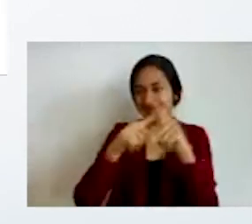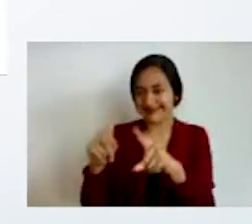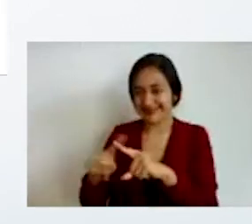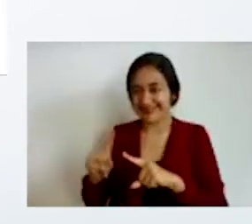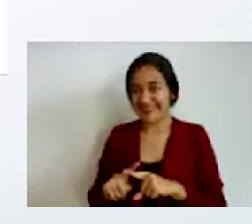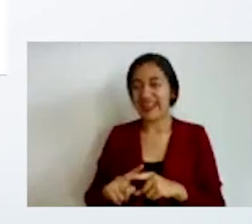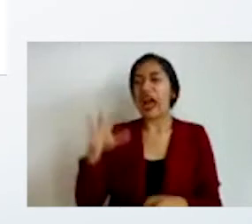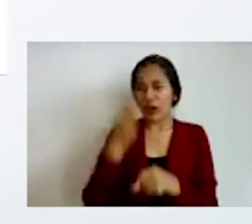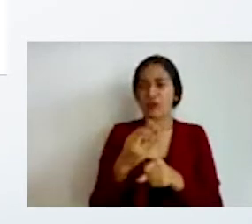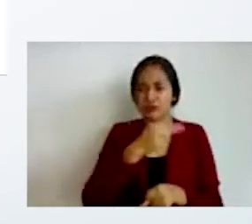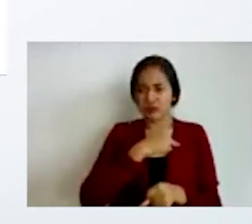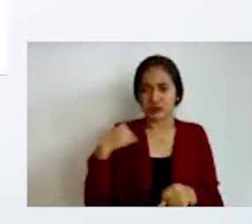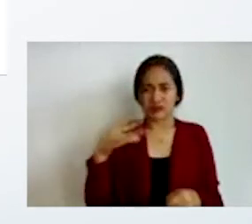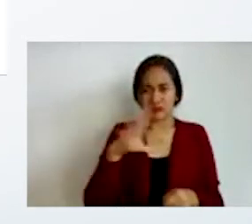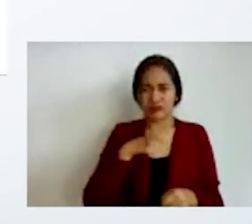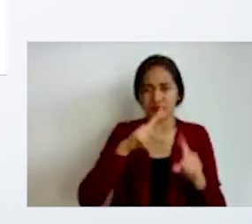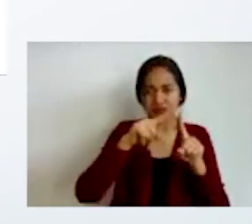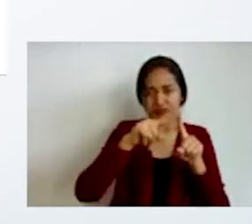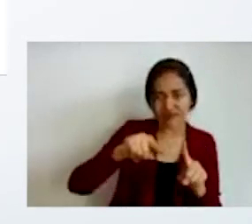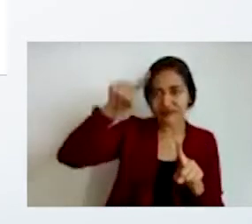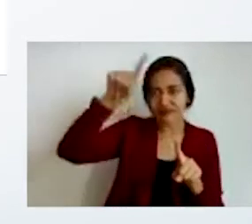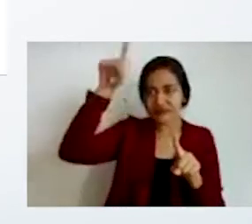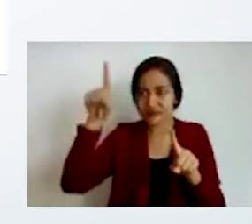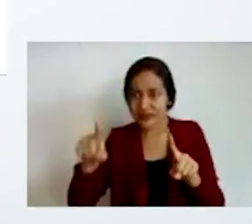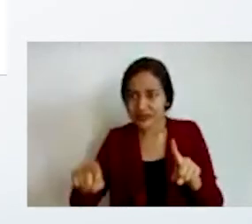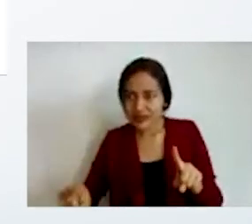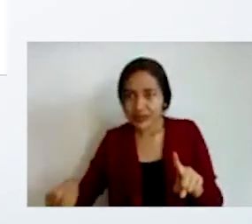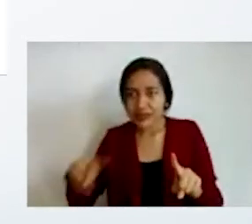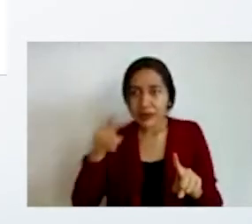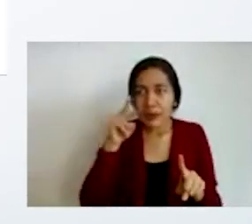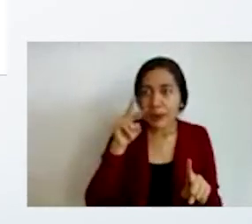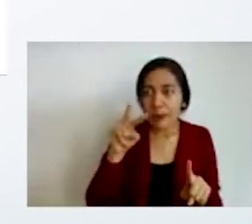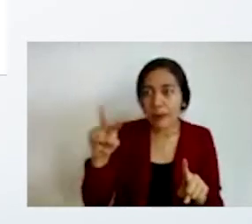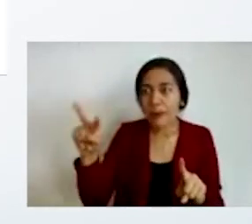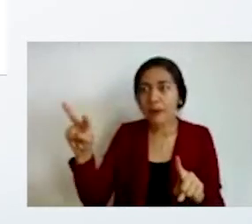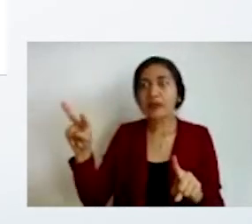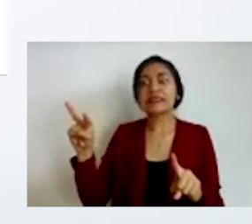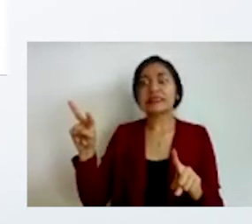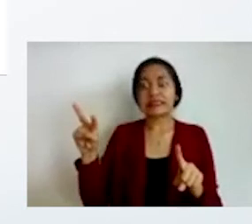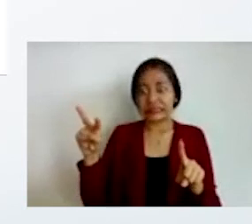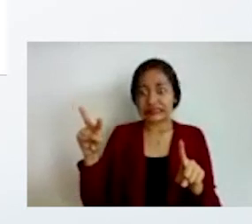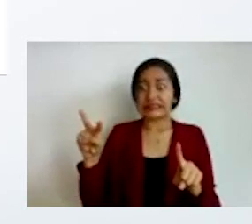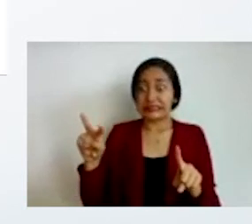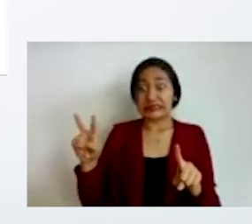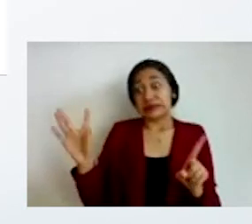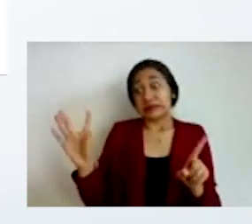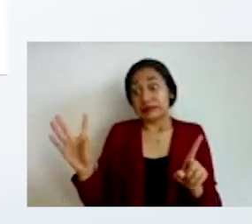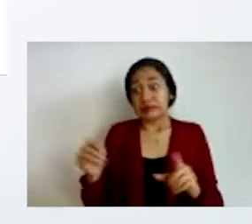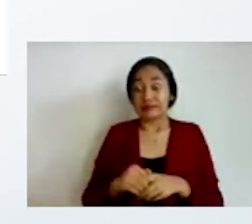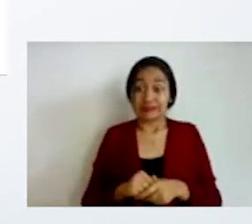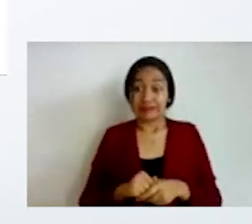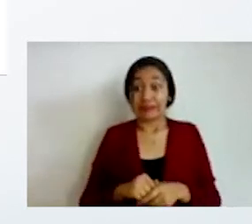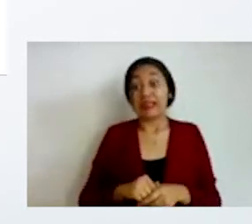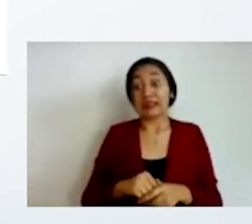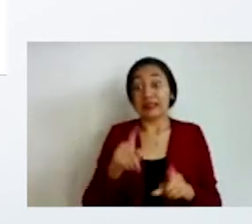bonita con parámetros que para algunos pueden, como yo, que no somos muy habituales muy cercanos a